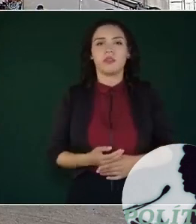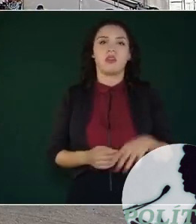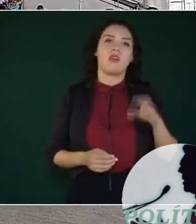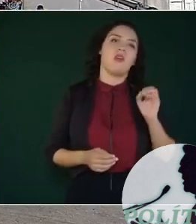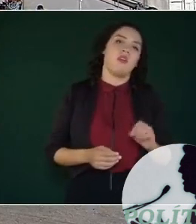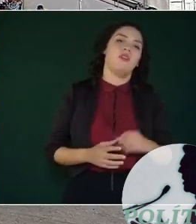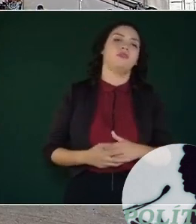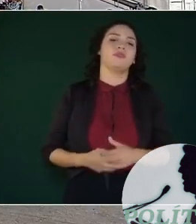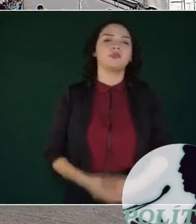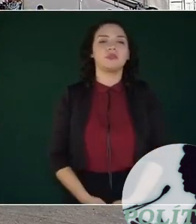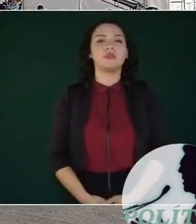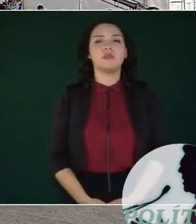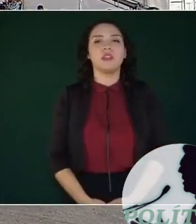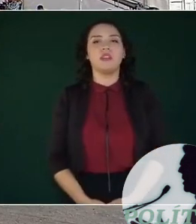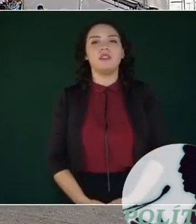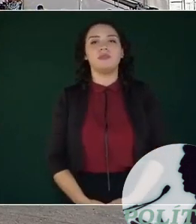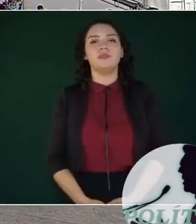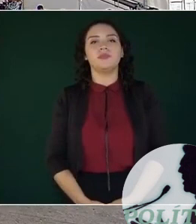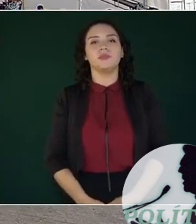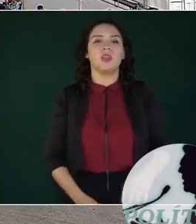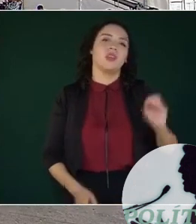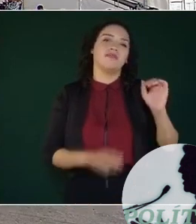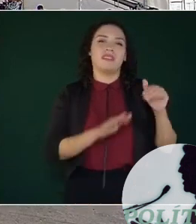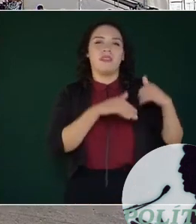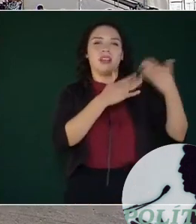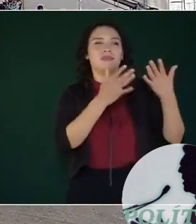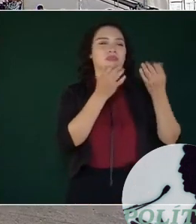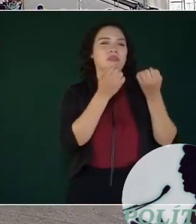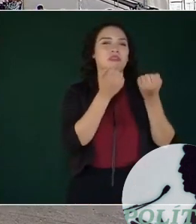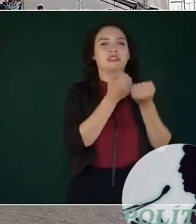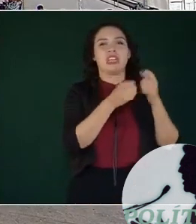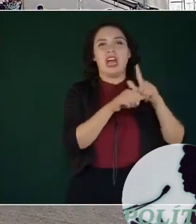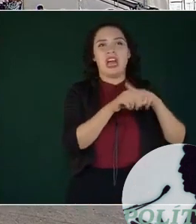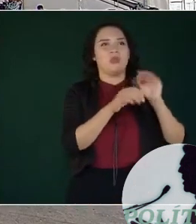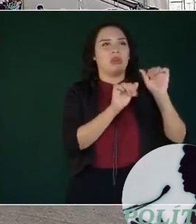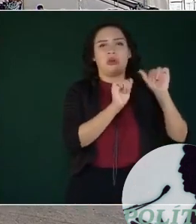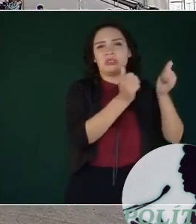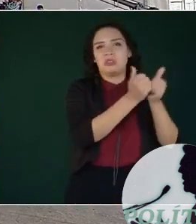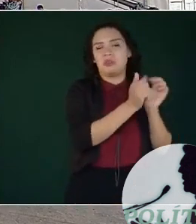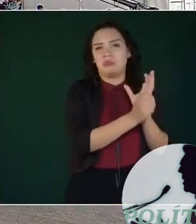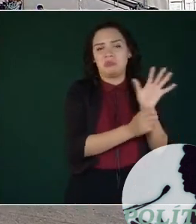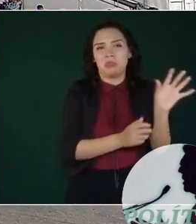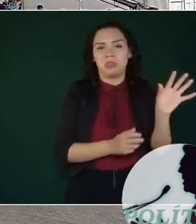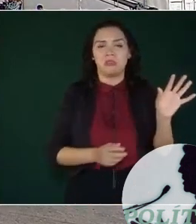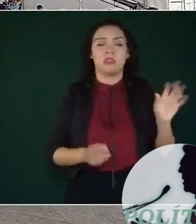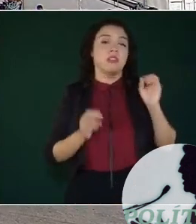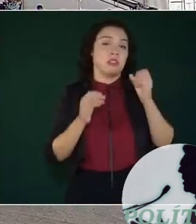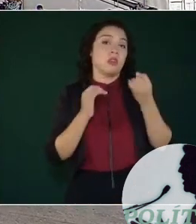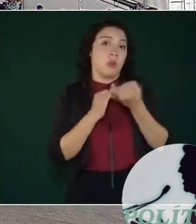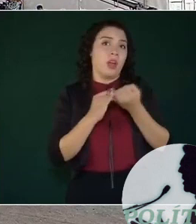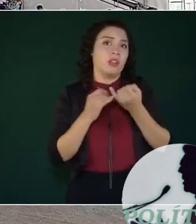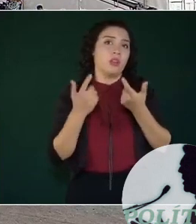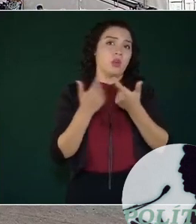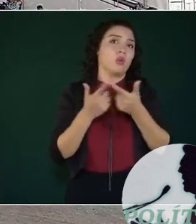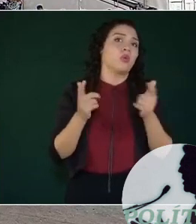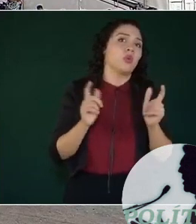también de las supuestas organizaciones no gubernamentales y también de